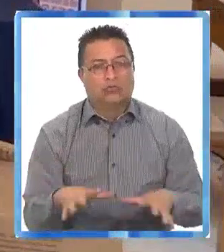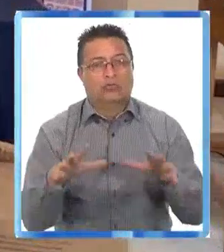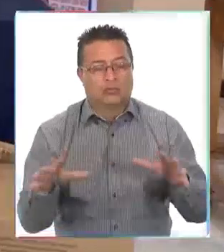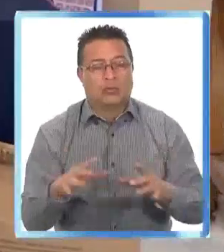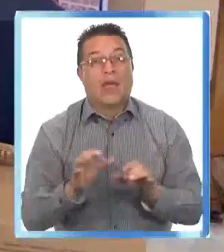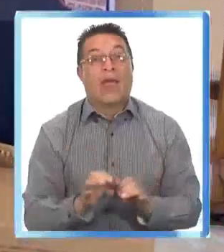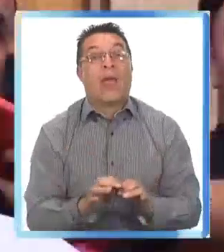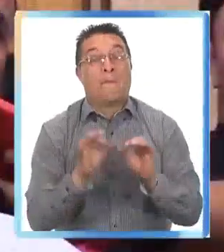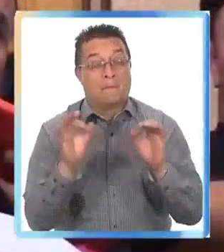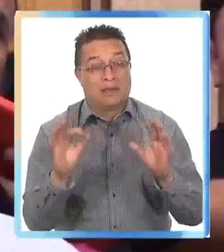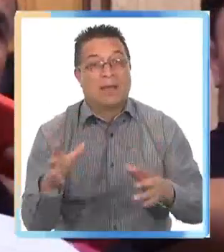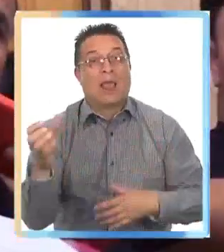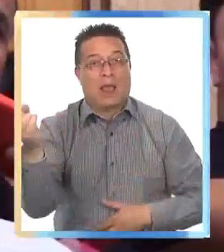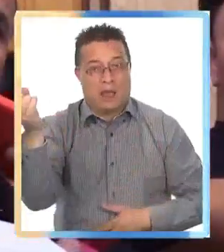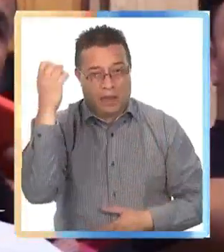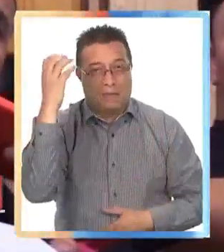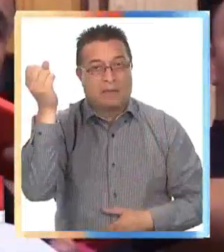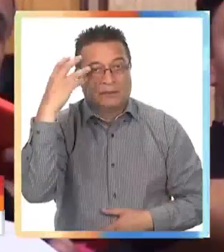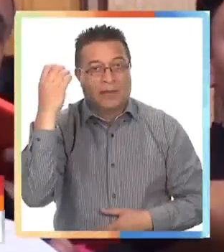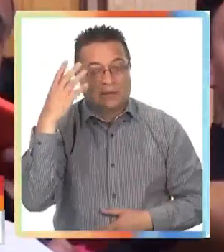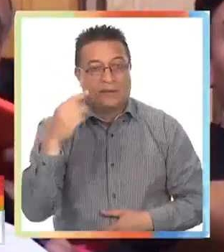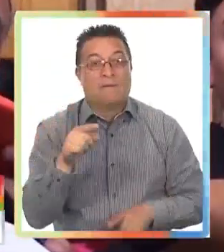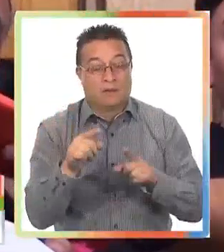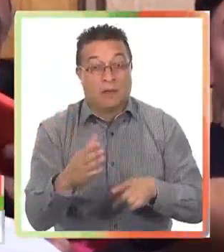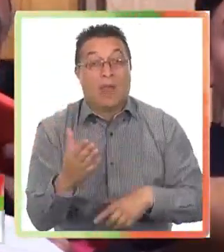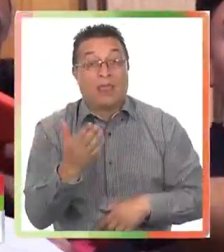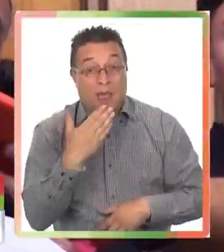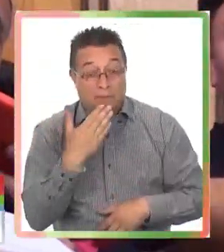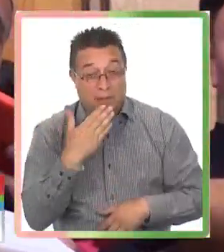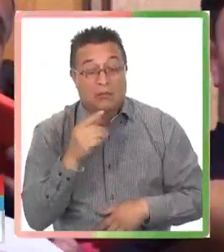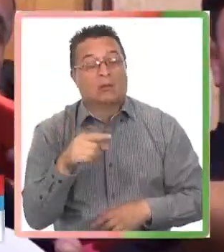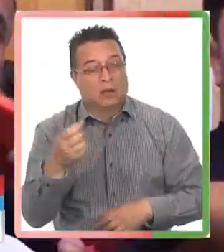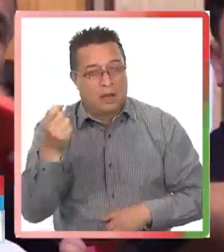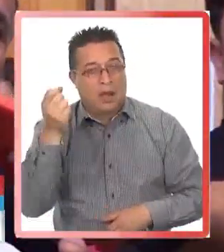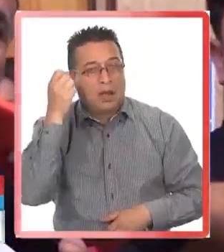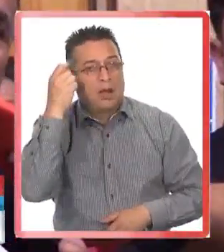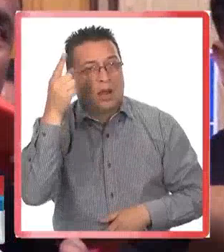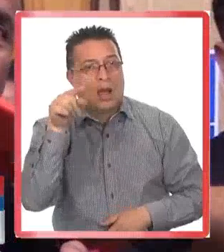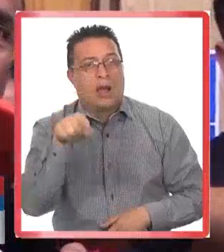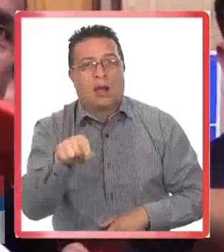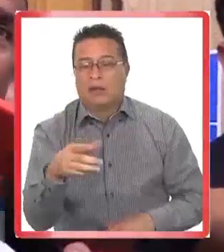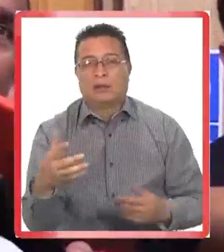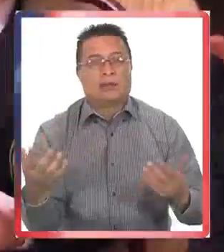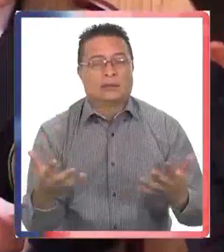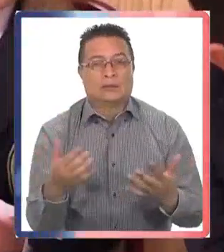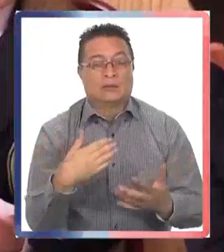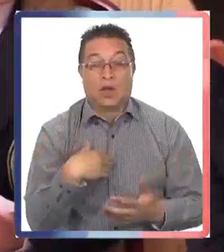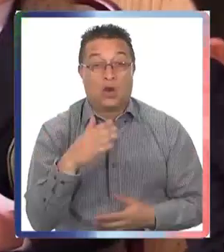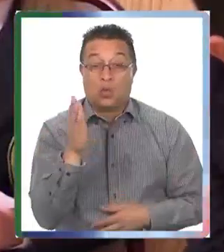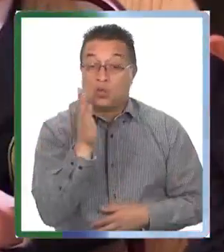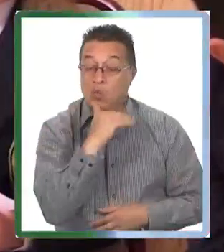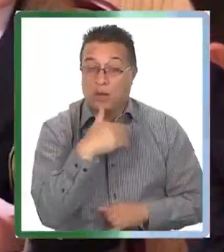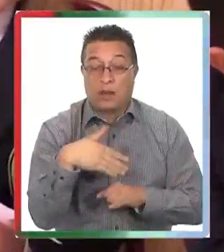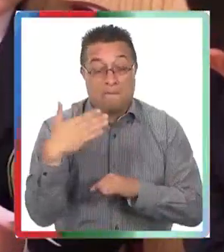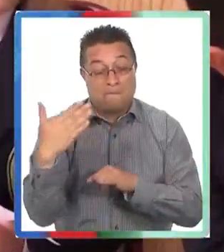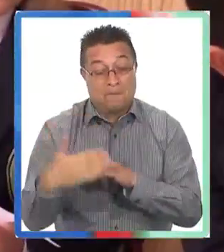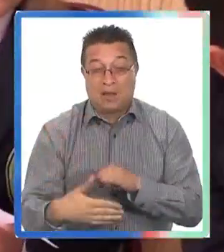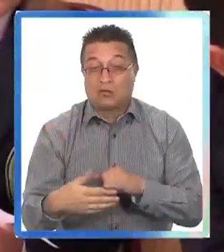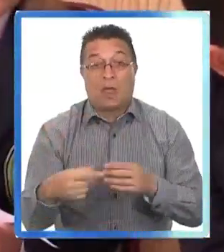esfuerzo especial en el aprendizaje y también nos dio una lección de que no hay